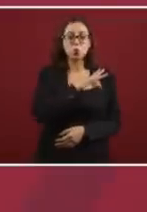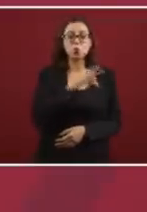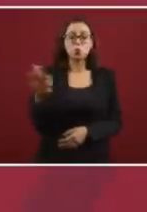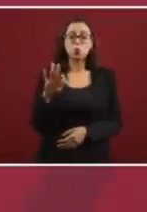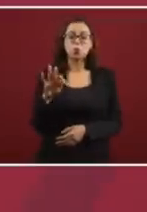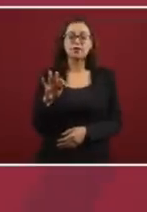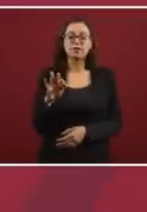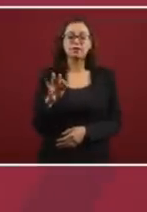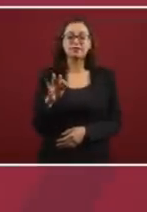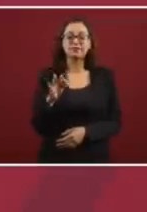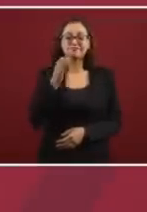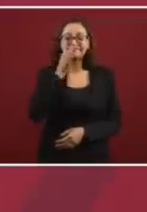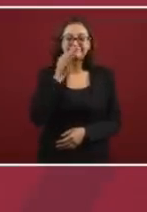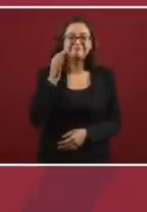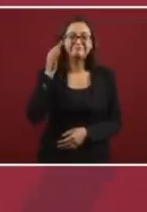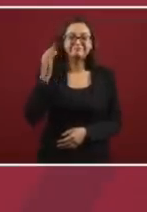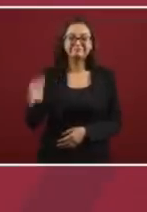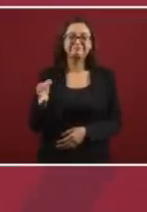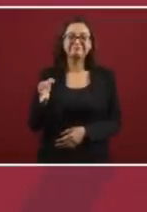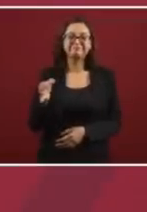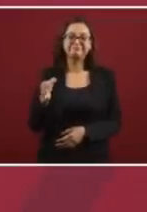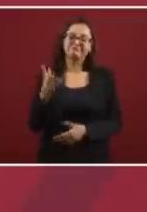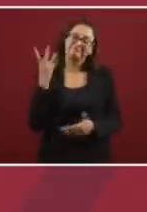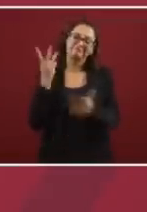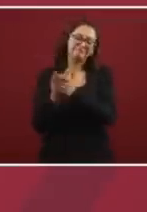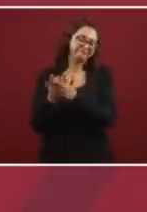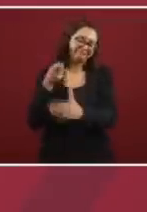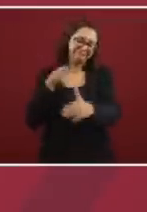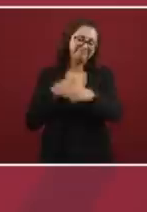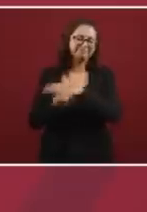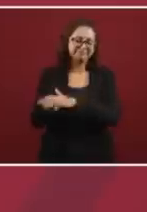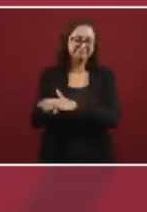declarar la prisión